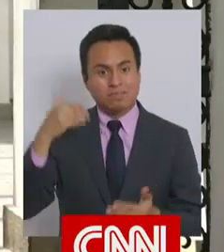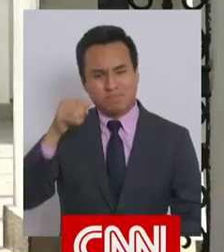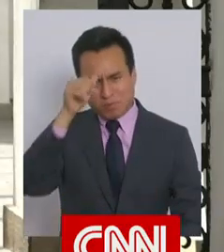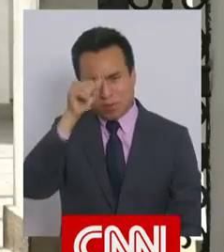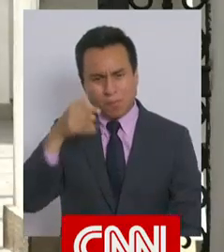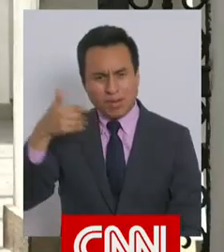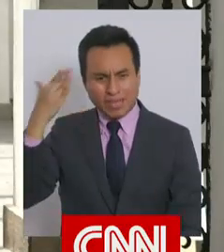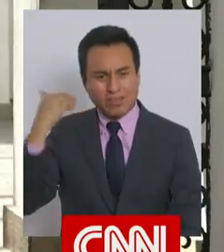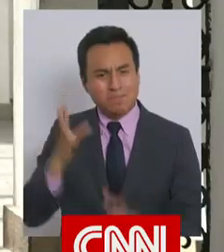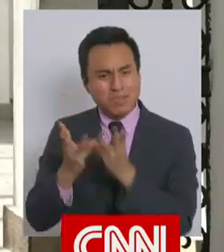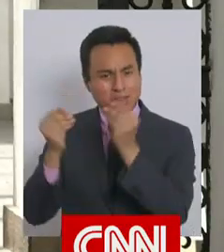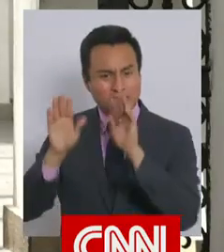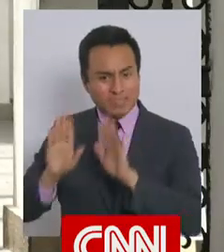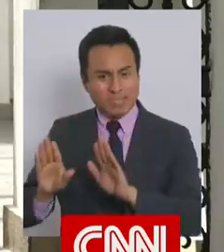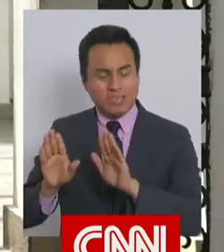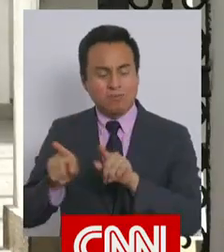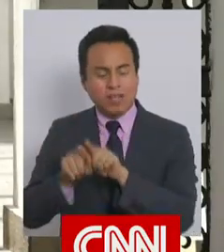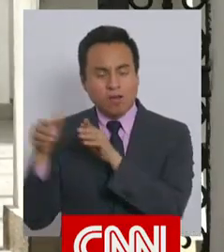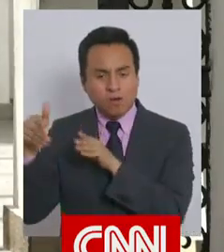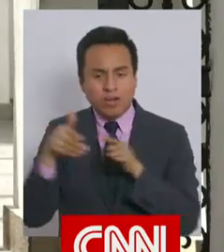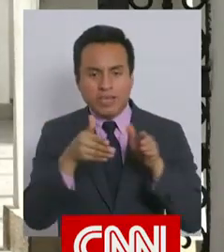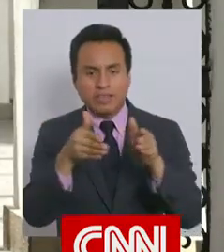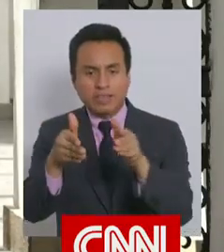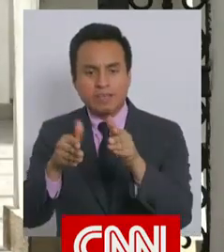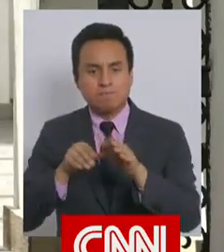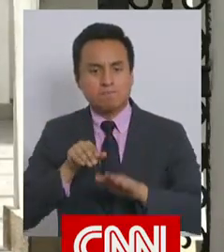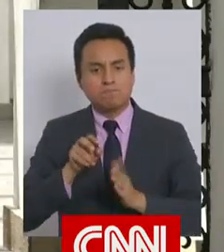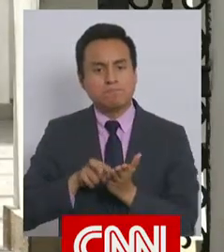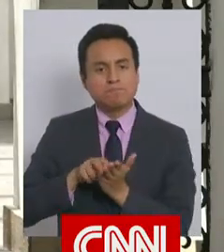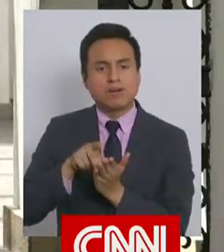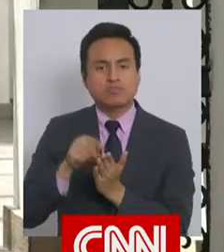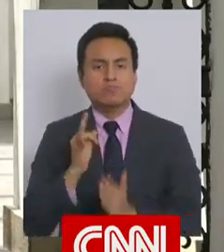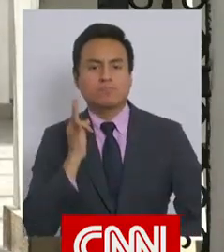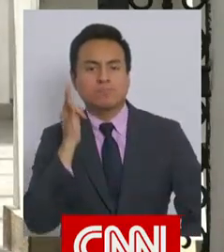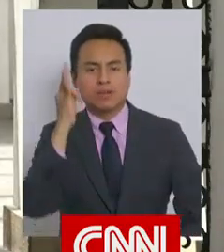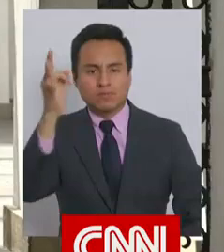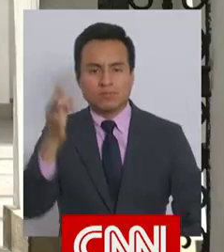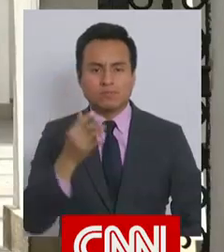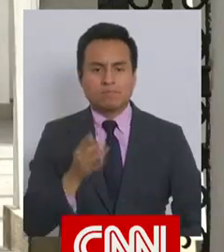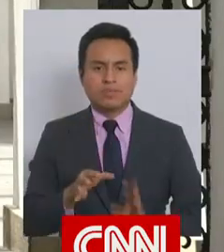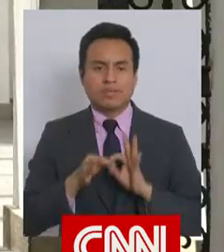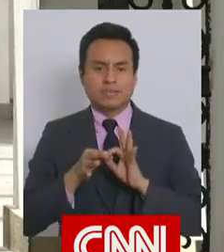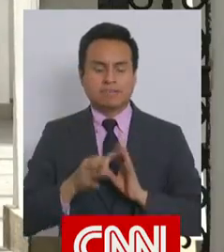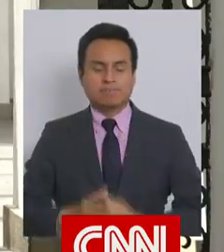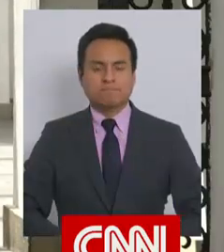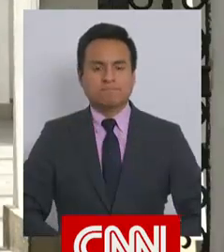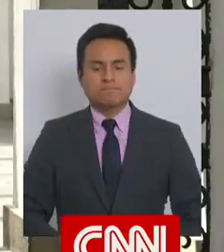pasado sea el espíritu que oriente nuestros pasos hacia el futuro. Muchas gracias. Agradecemos.